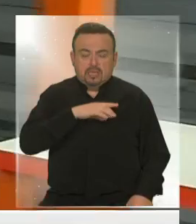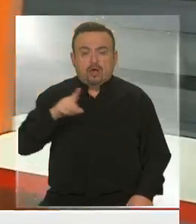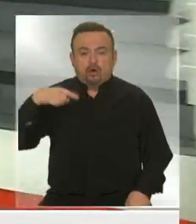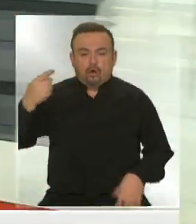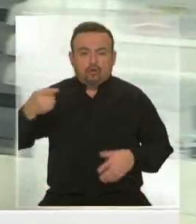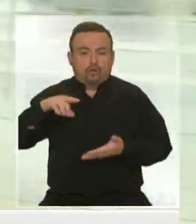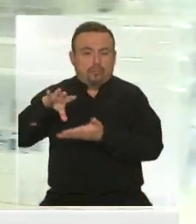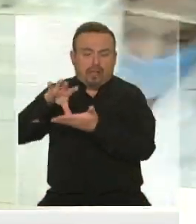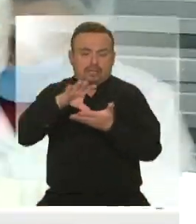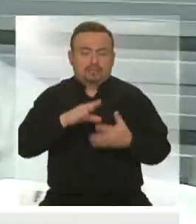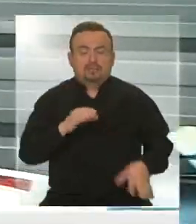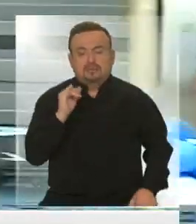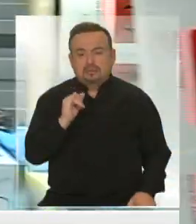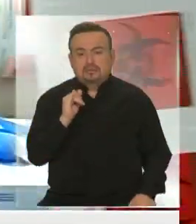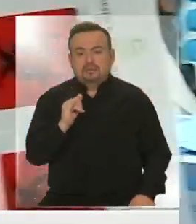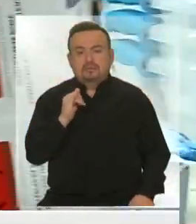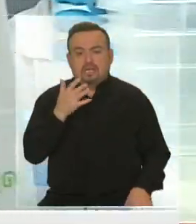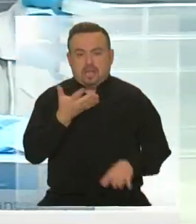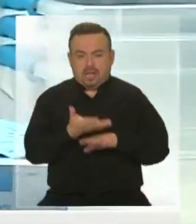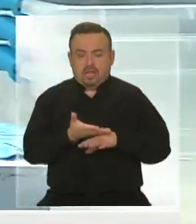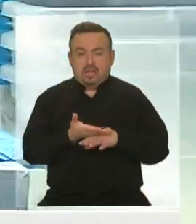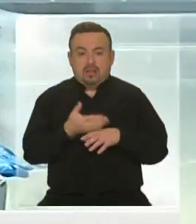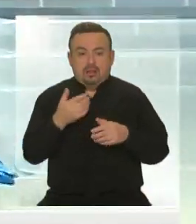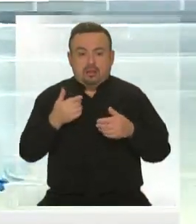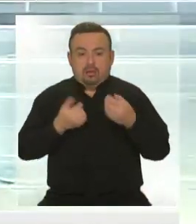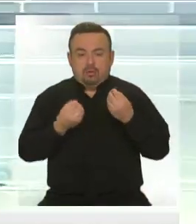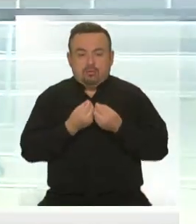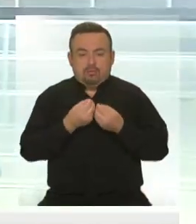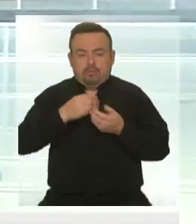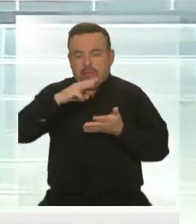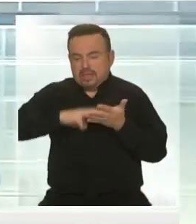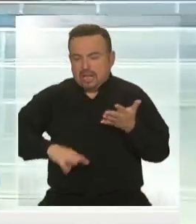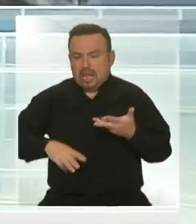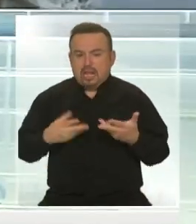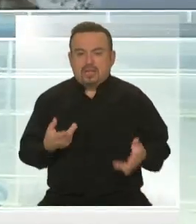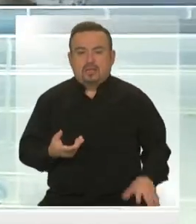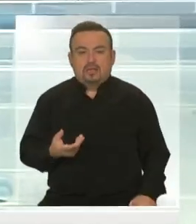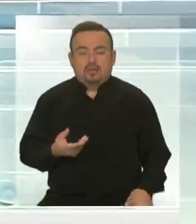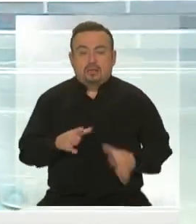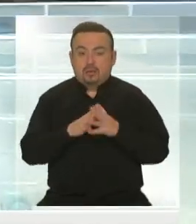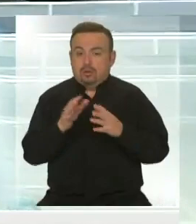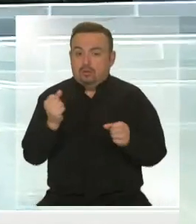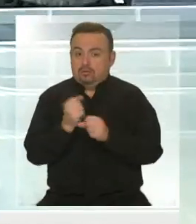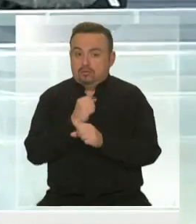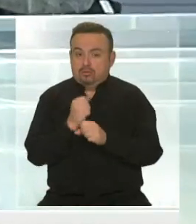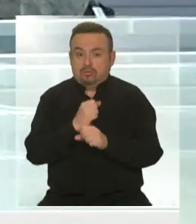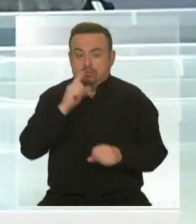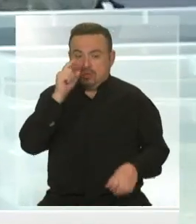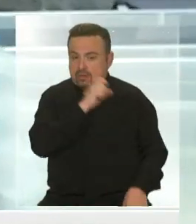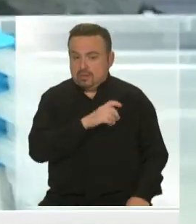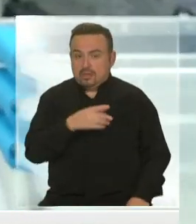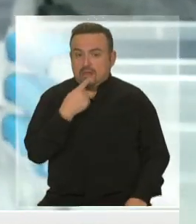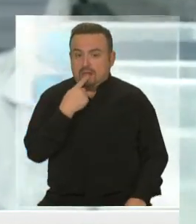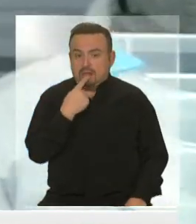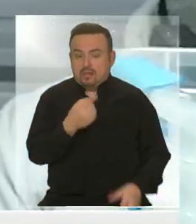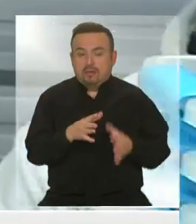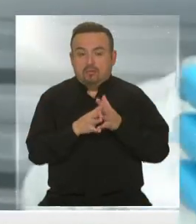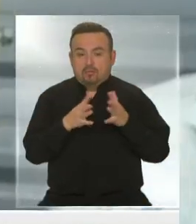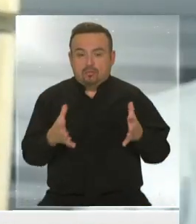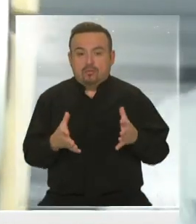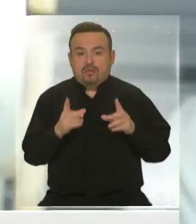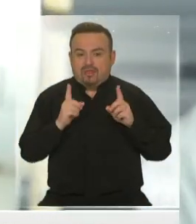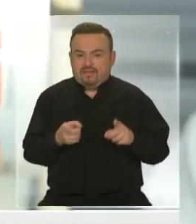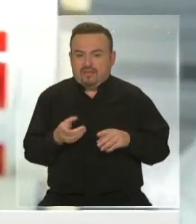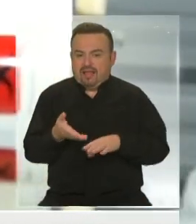Sí, exactamente. Hay una carrera importante por los insumos. Ha sido un trabajo difícil, hay que adelantarse bastante